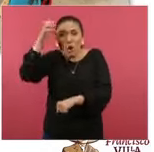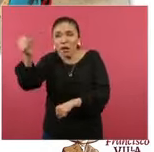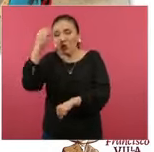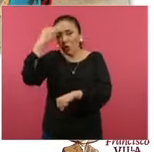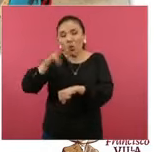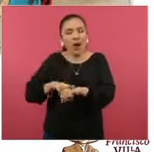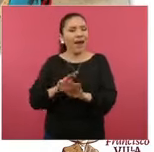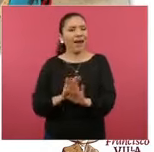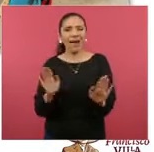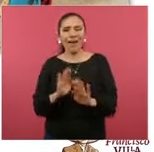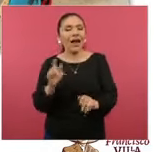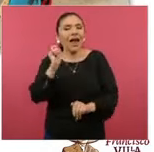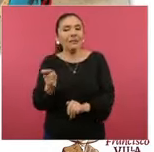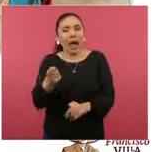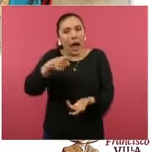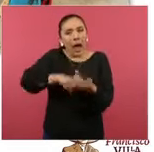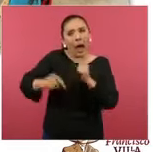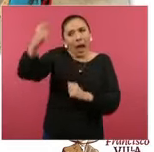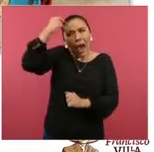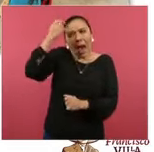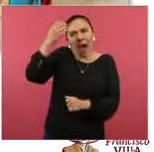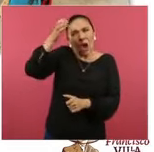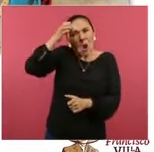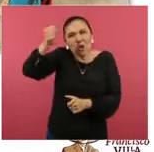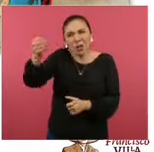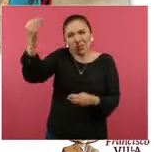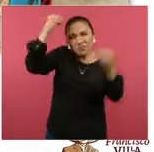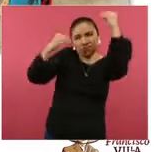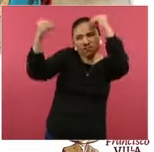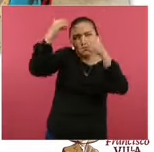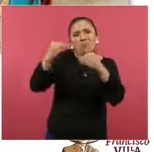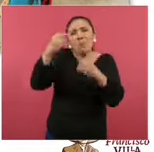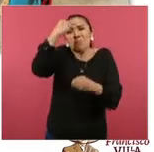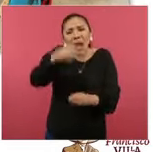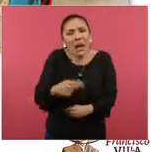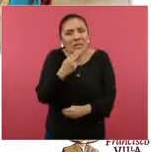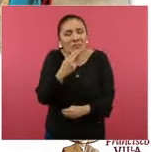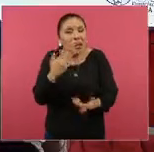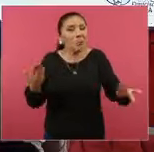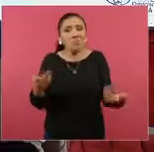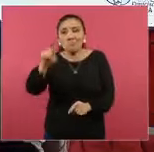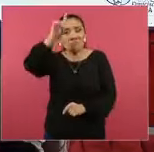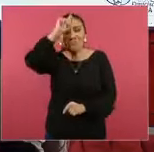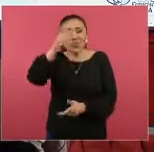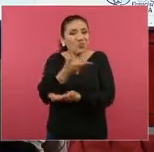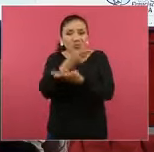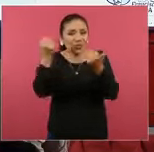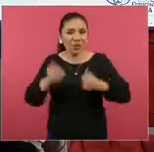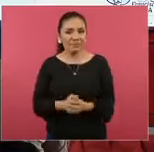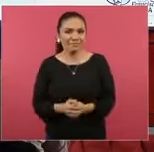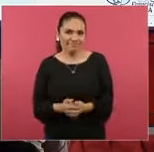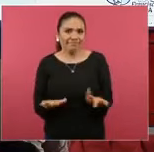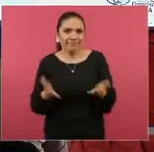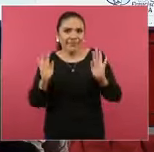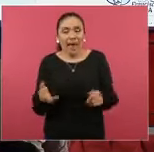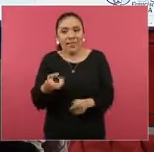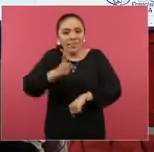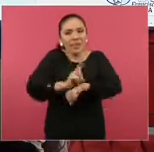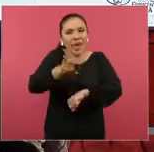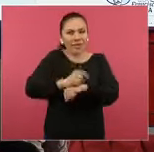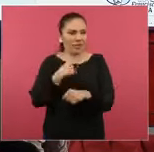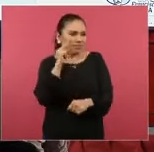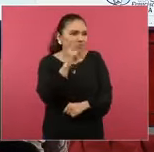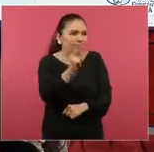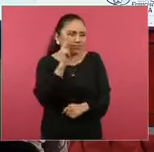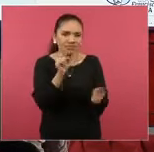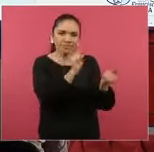tener un montón de conceptos en la cabeza que no sé para qué sirven. Nos hemos encontrado en el día a día con los